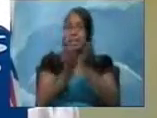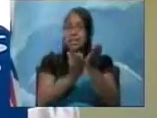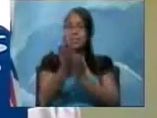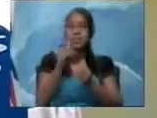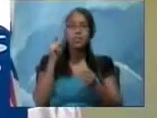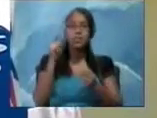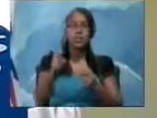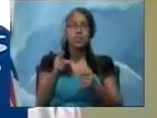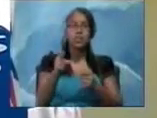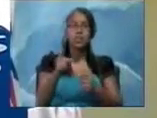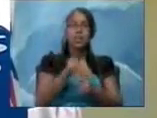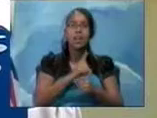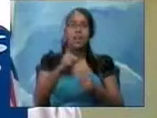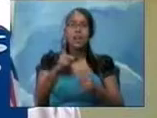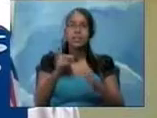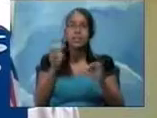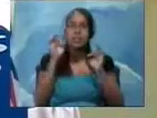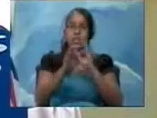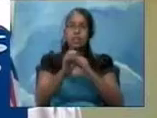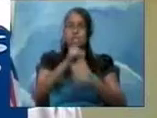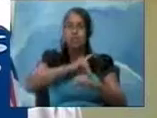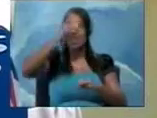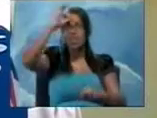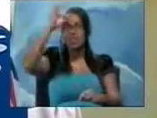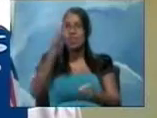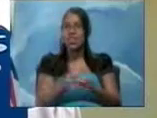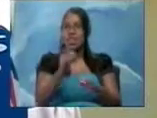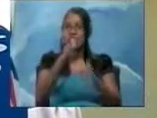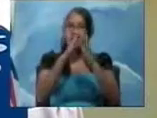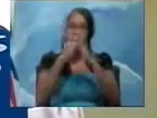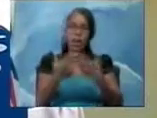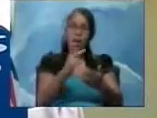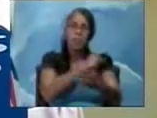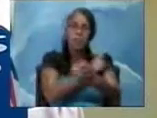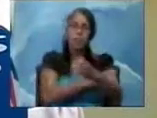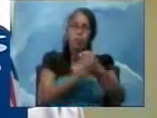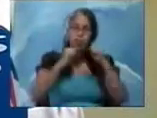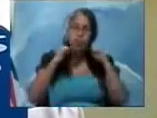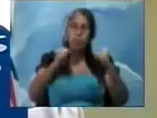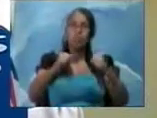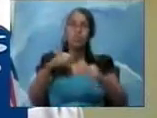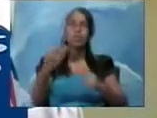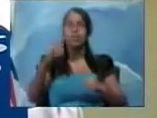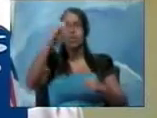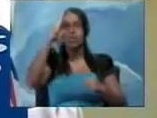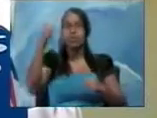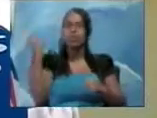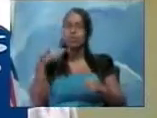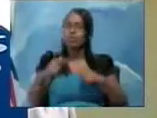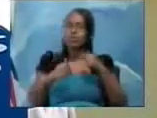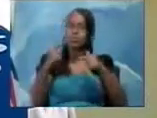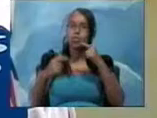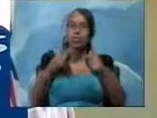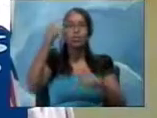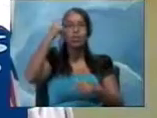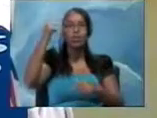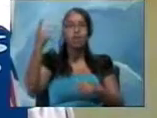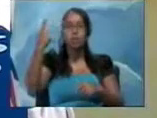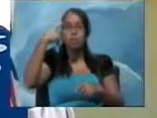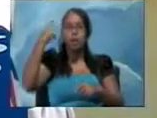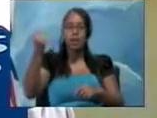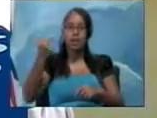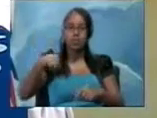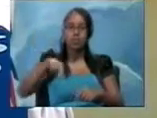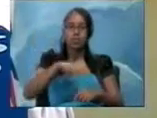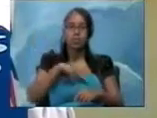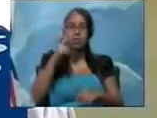ese esa inyección de fe esa palabra poderosa que Dios tiene todos los días para nosotros mira un